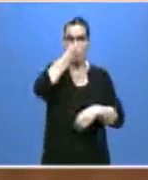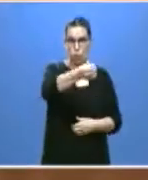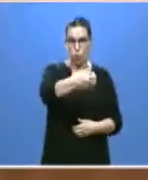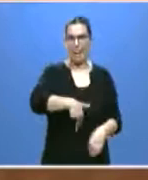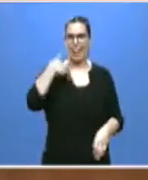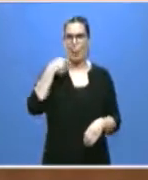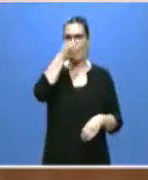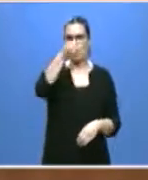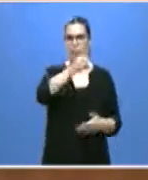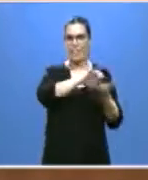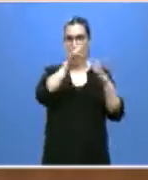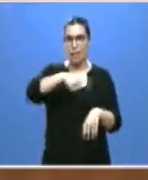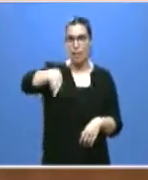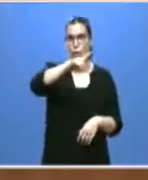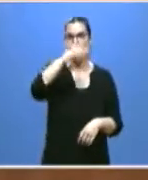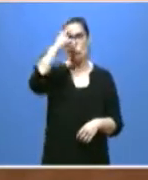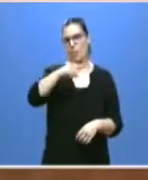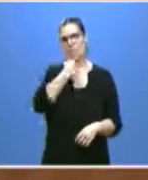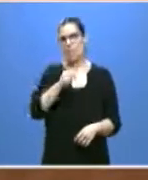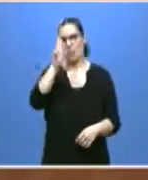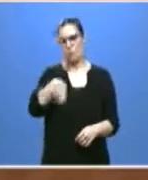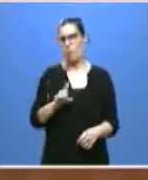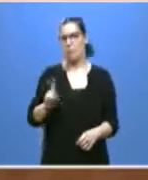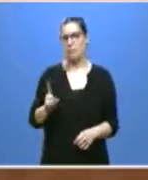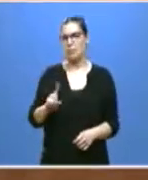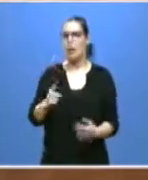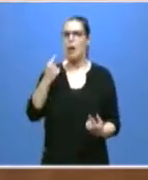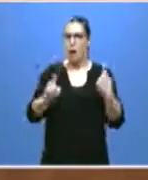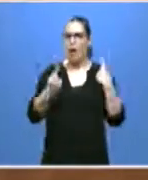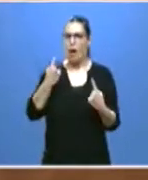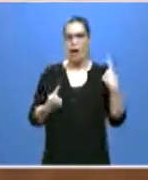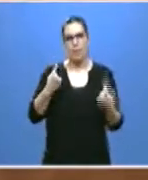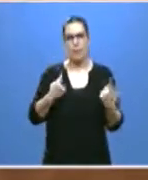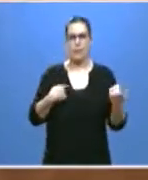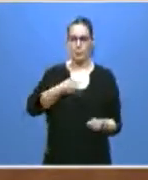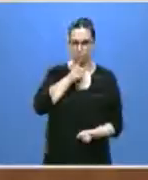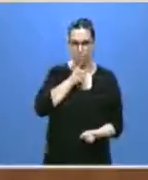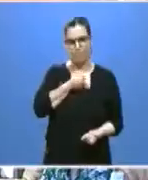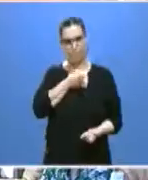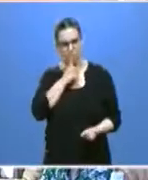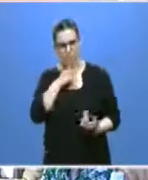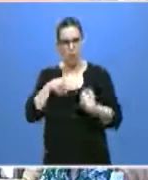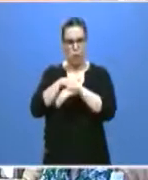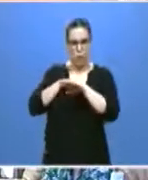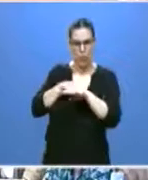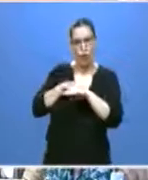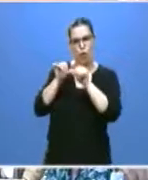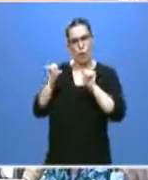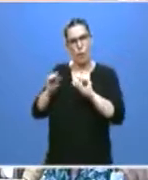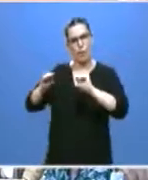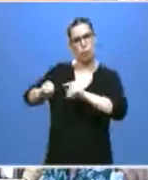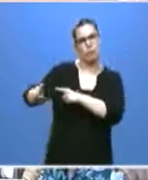Partido Socialista de Castilla y León, porque sé que no ha sido fácil. Sé que en ocasiones era difícil obviar quién gobierna, cómo gobierna